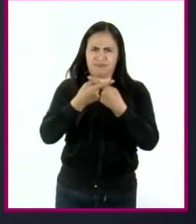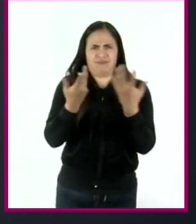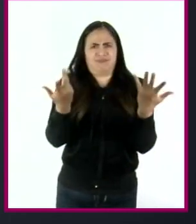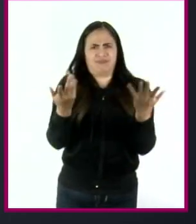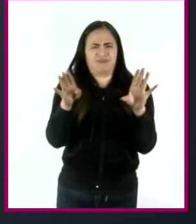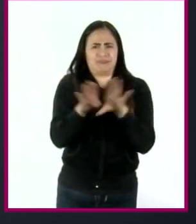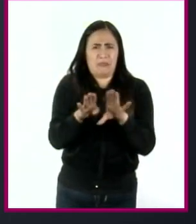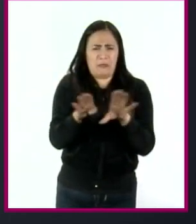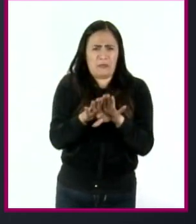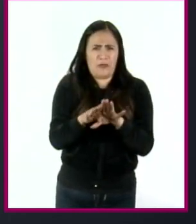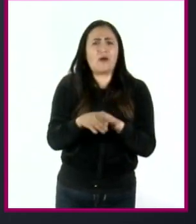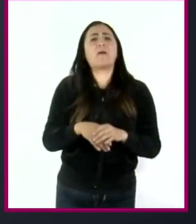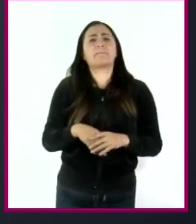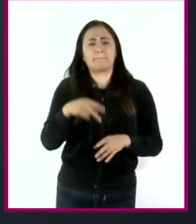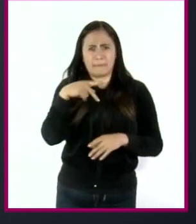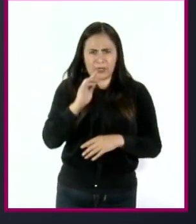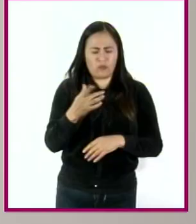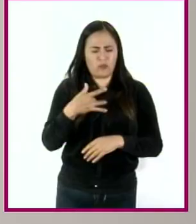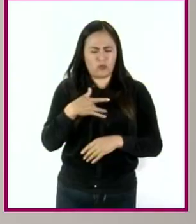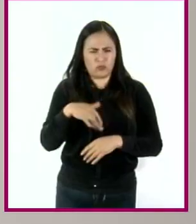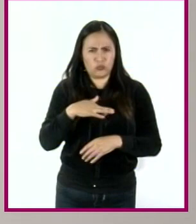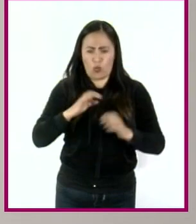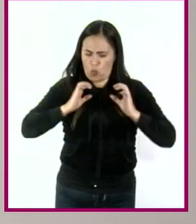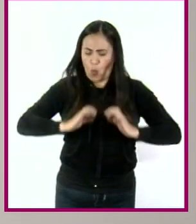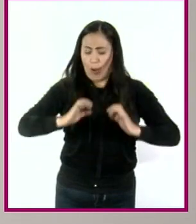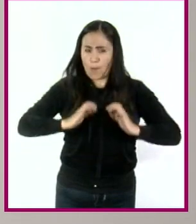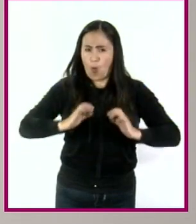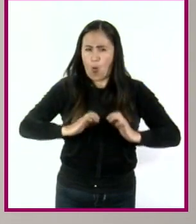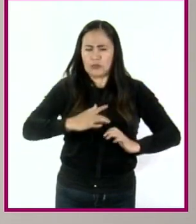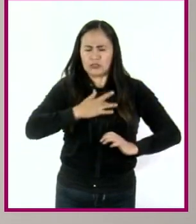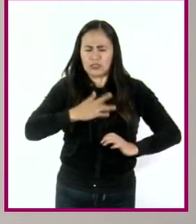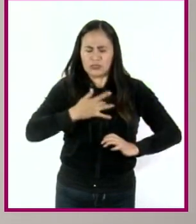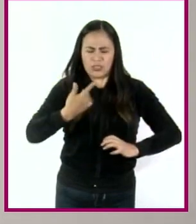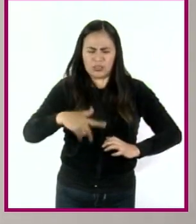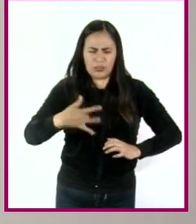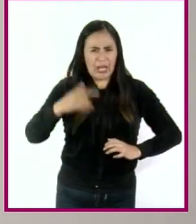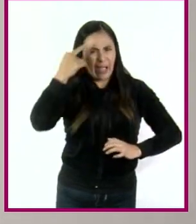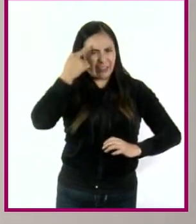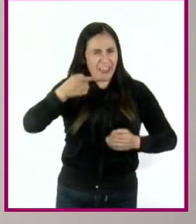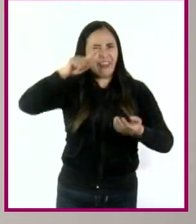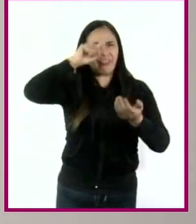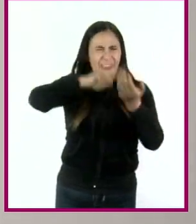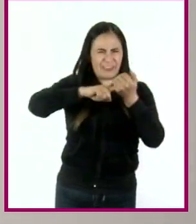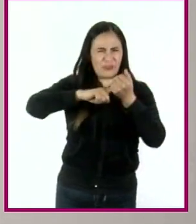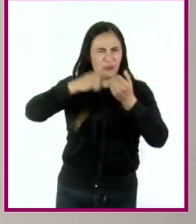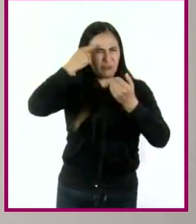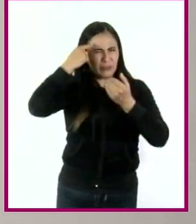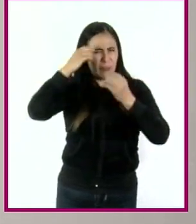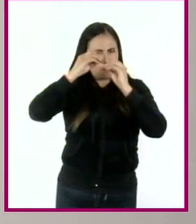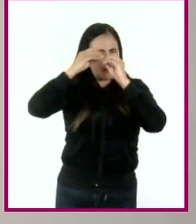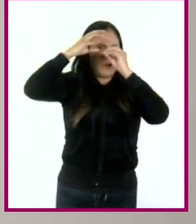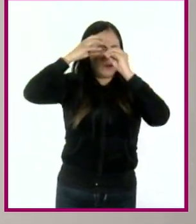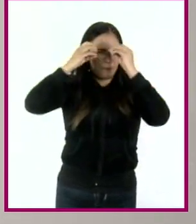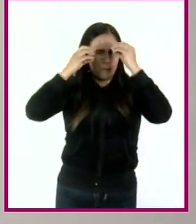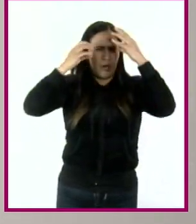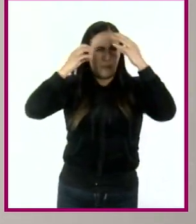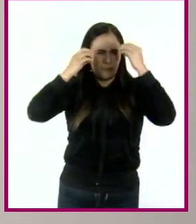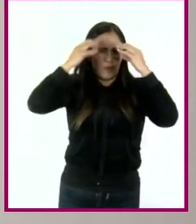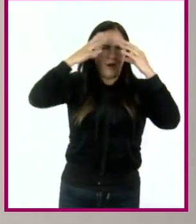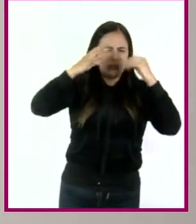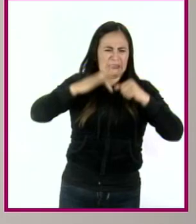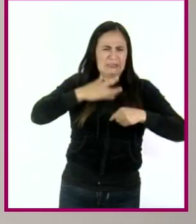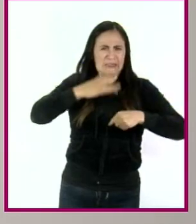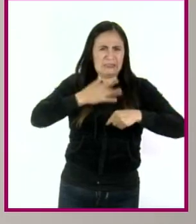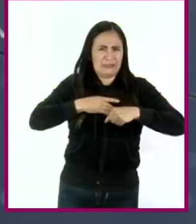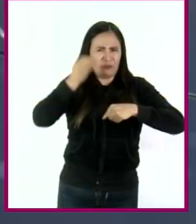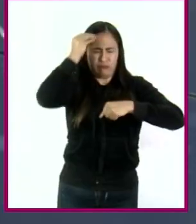herramienta que utilizamos para detectarlo. Cada vez que un receptor de dolor de alguna parte del cuerpo se activa, un impulso